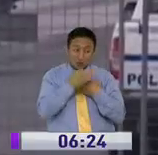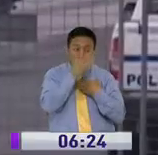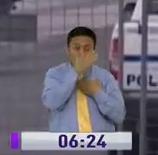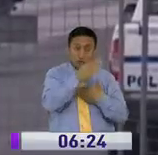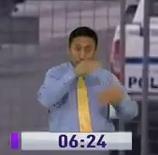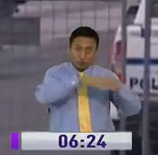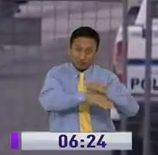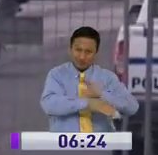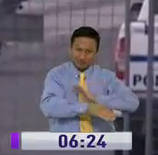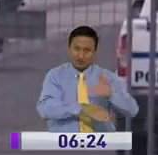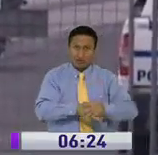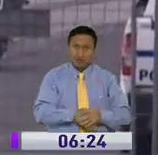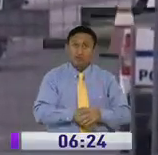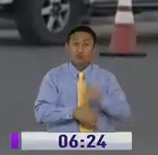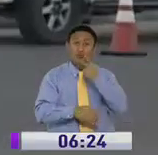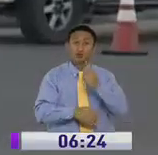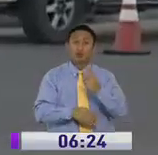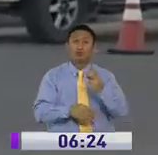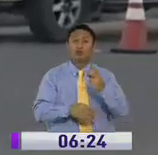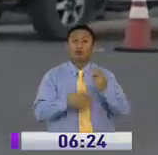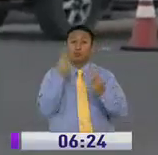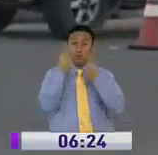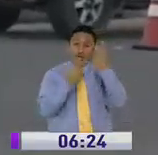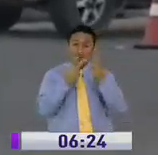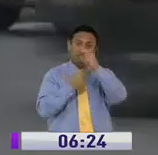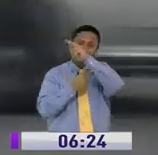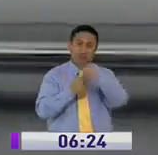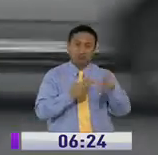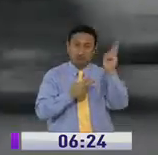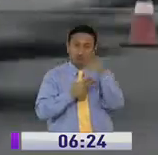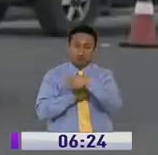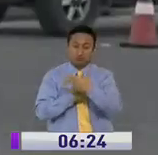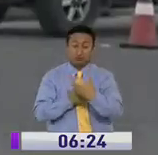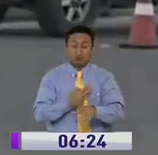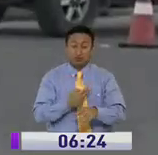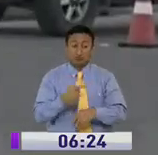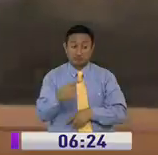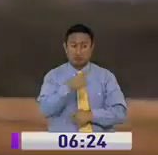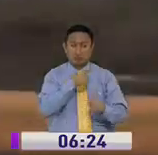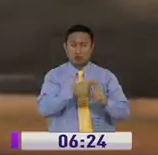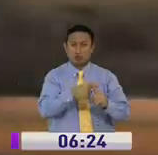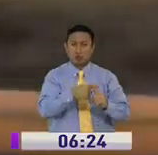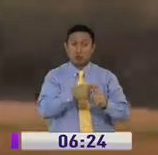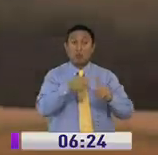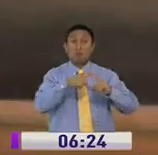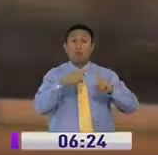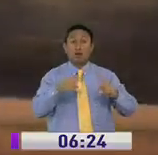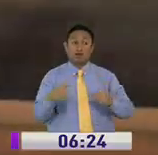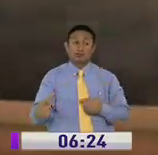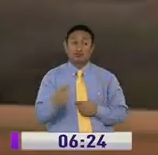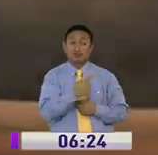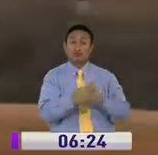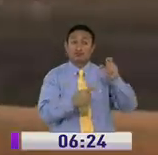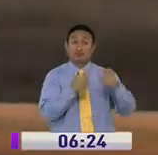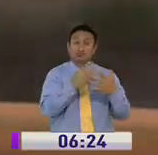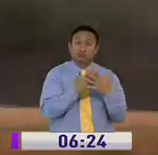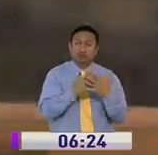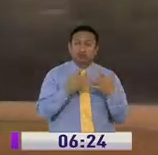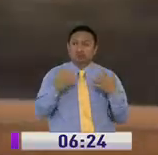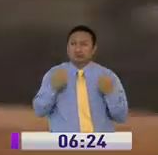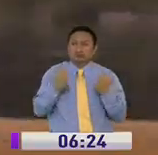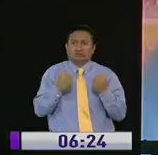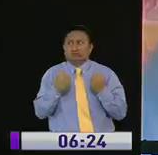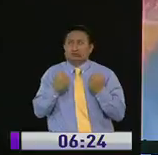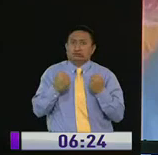ingrese es prohibir las visitas, algo que está dando resultados positivos, pero podría generar estrés en los